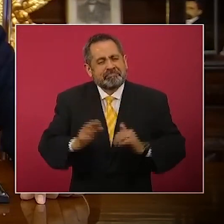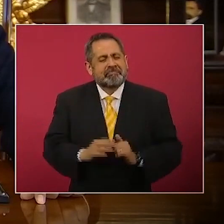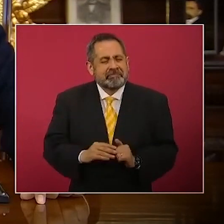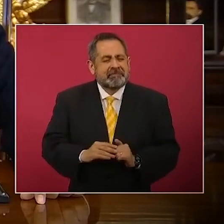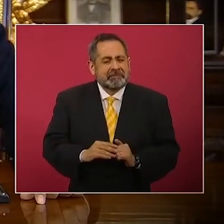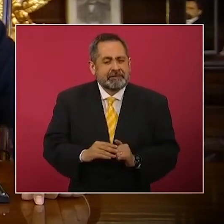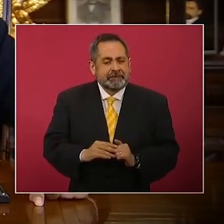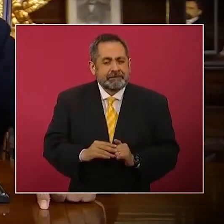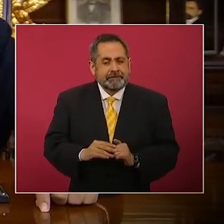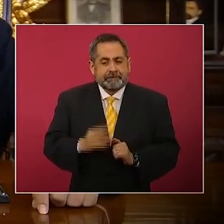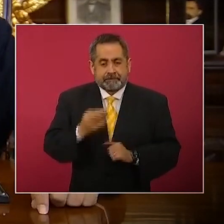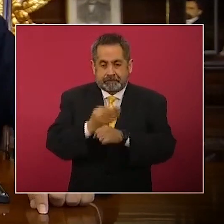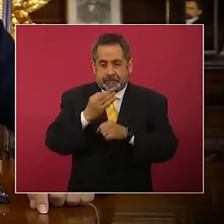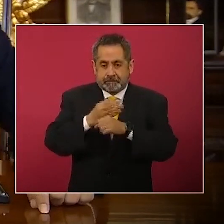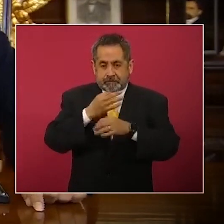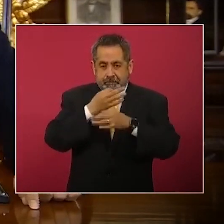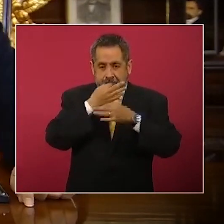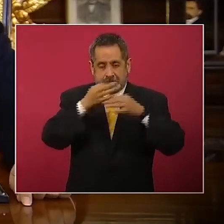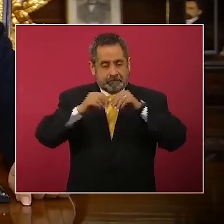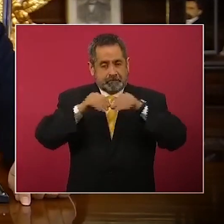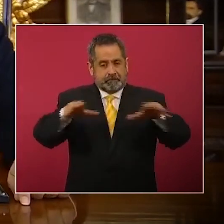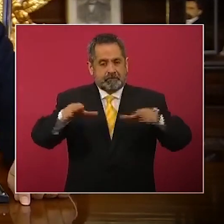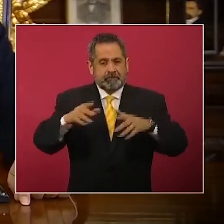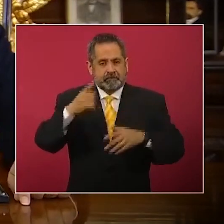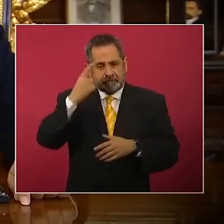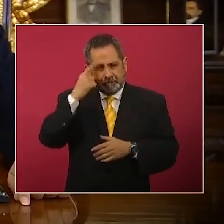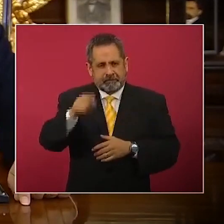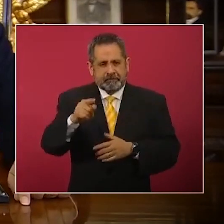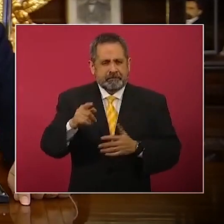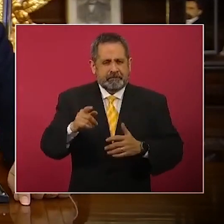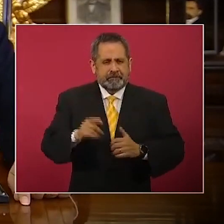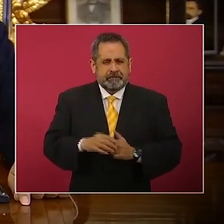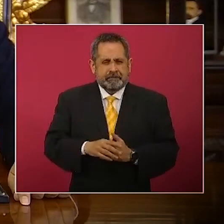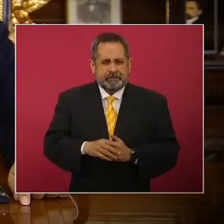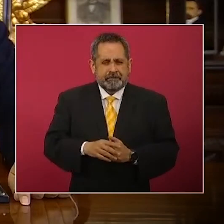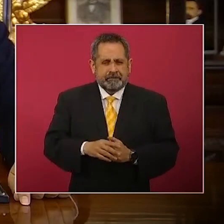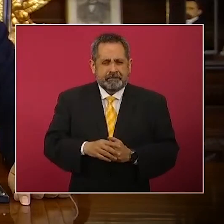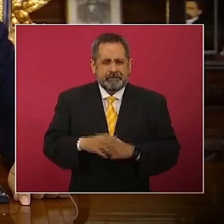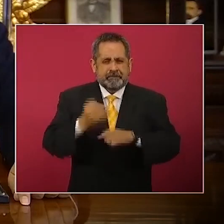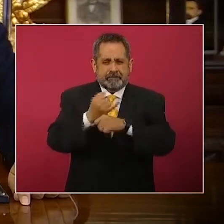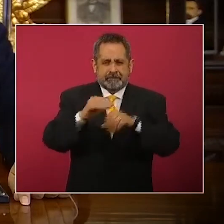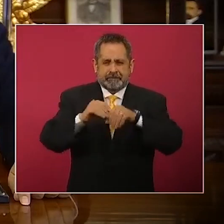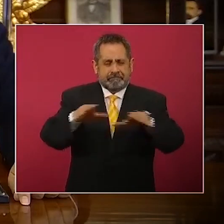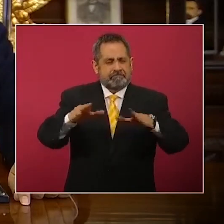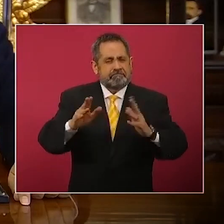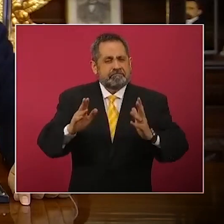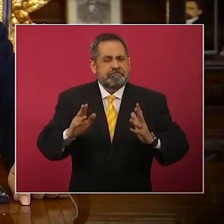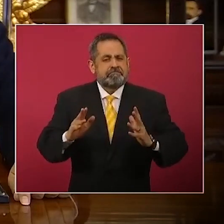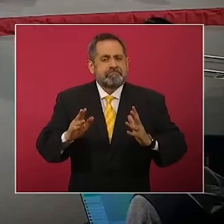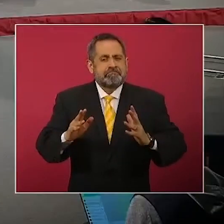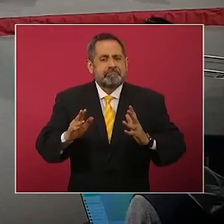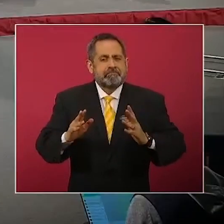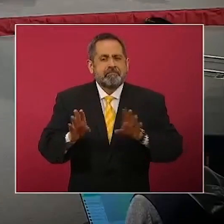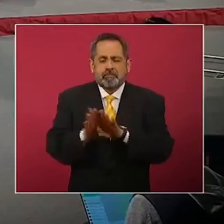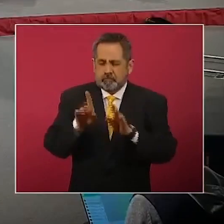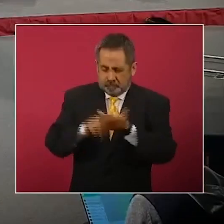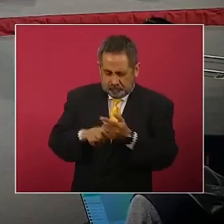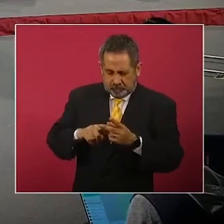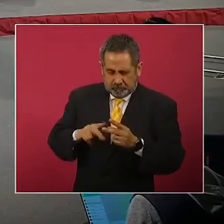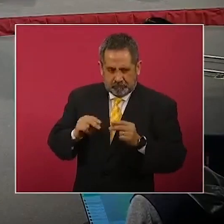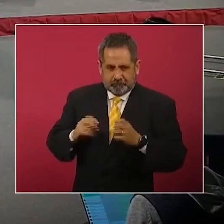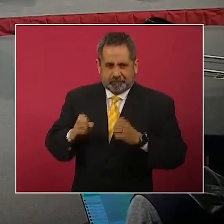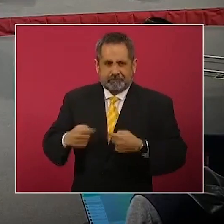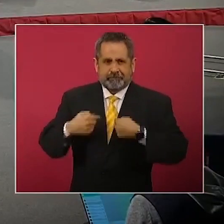Este mensaje es para informar sobre cómo me encuentro,